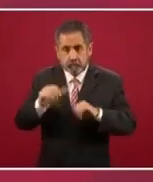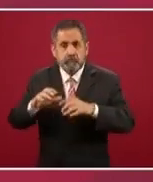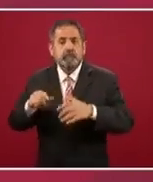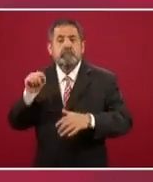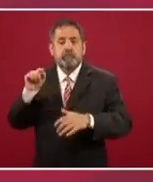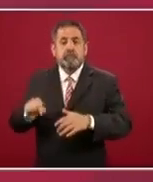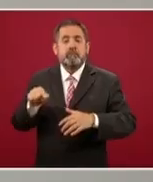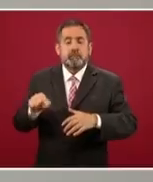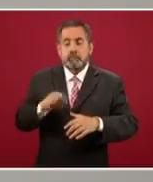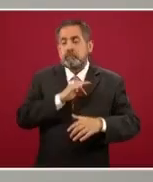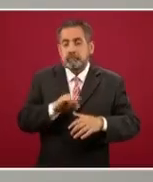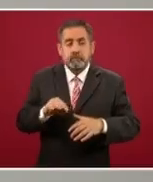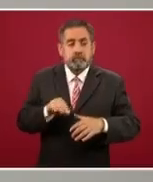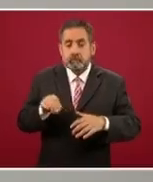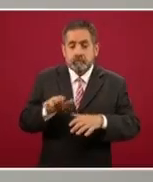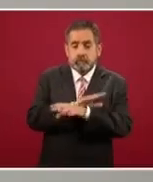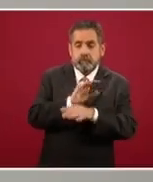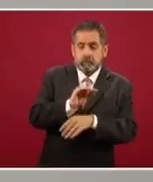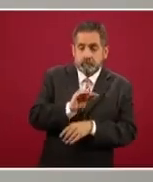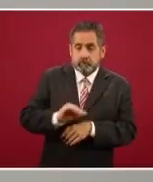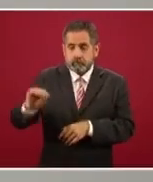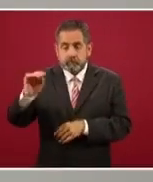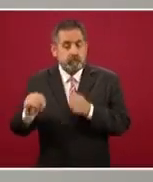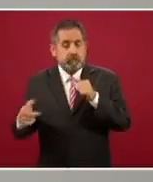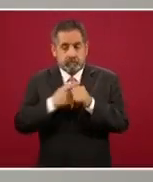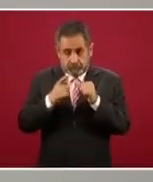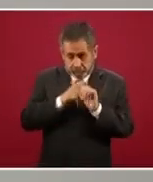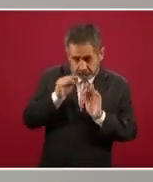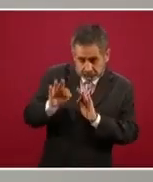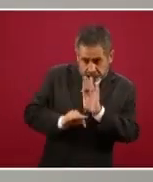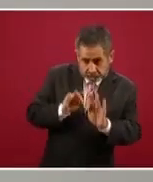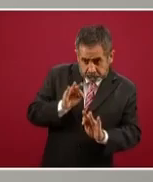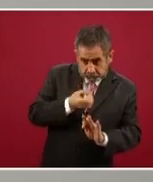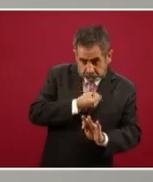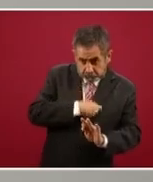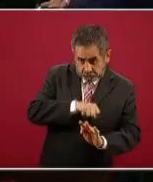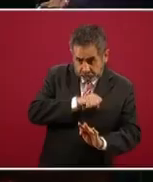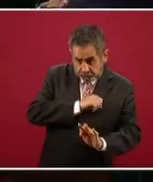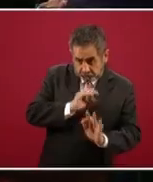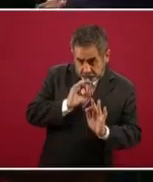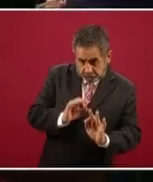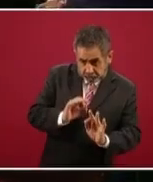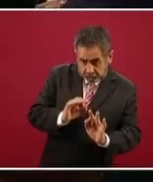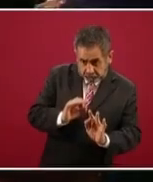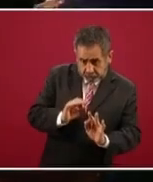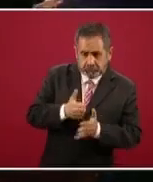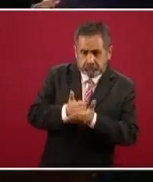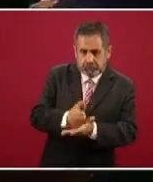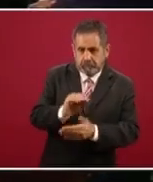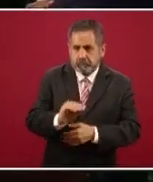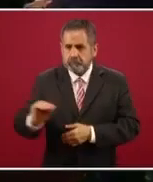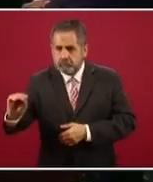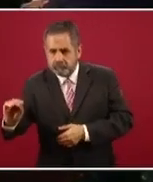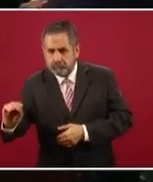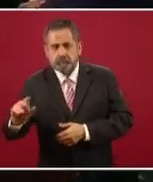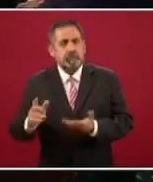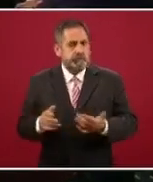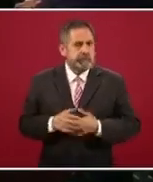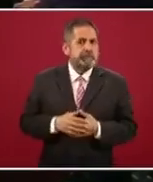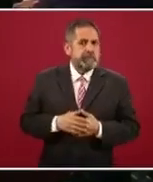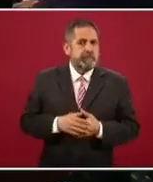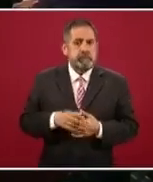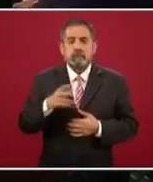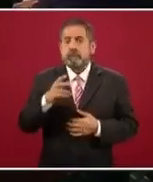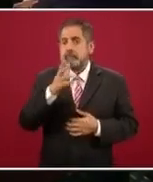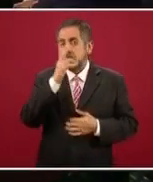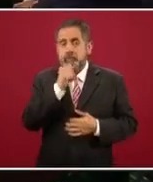pagar, pueden transferirlos, pero en condiciones seguras. No es válido, y eso es penado por la ley, que quede muy claro, que se le